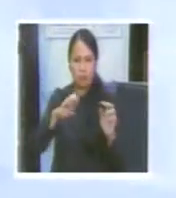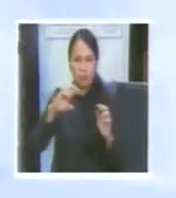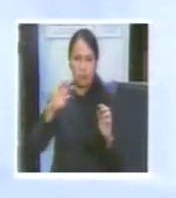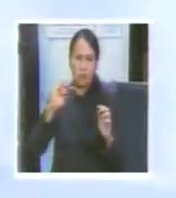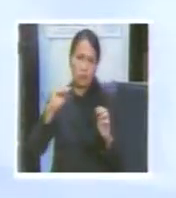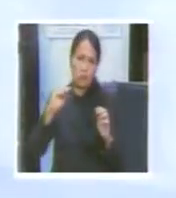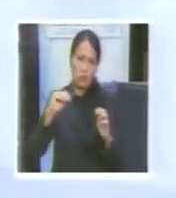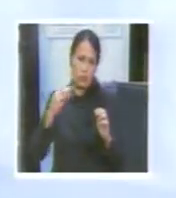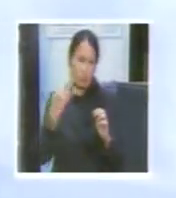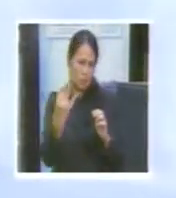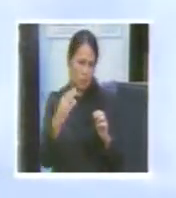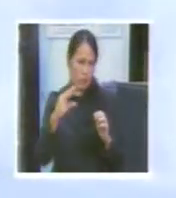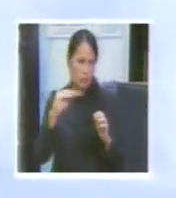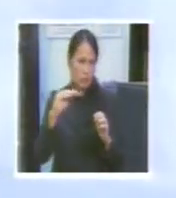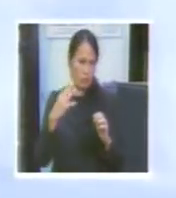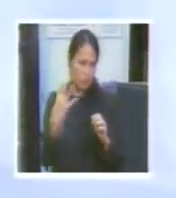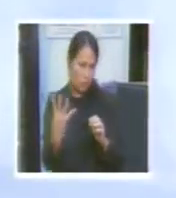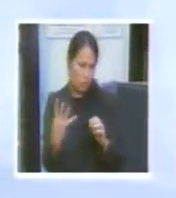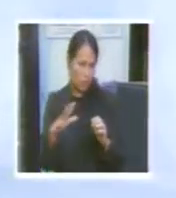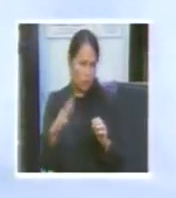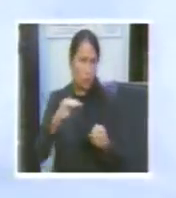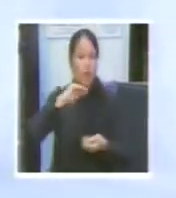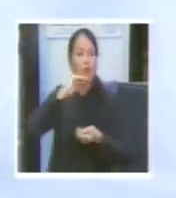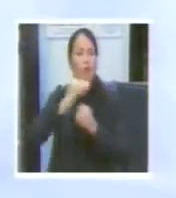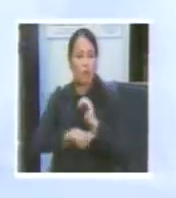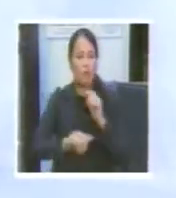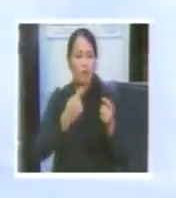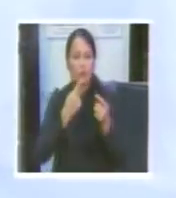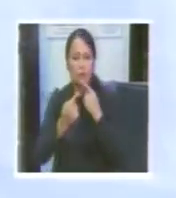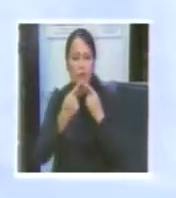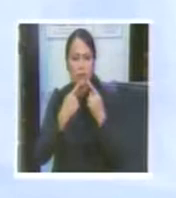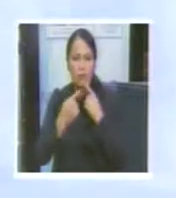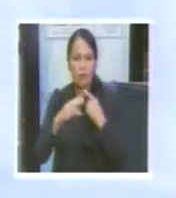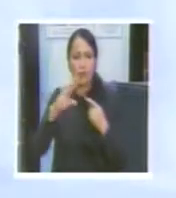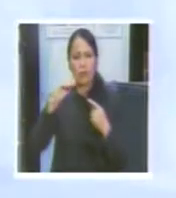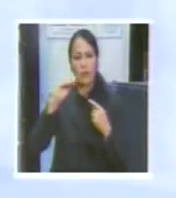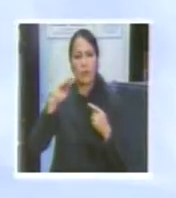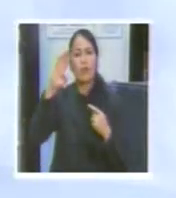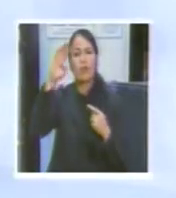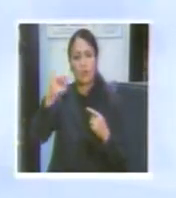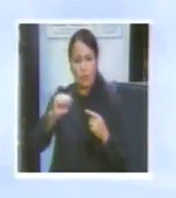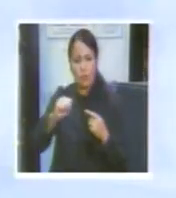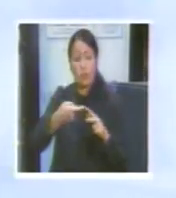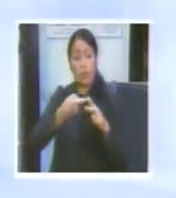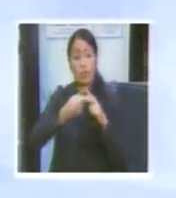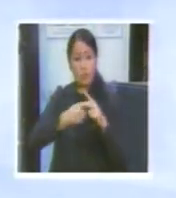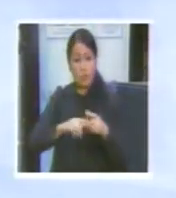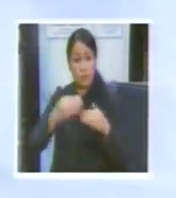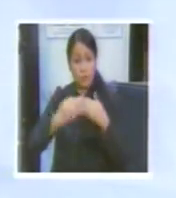1993-94 y finalmente se concluyó la negociación en 99. Y entró en vigor